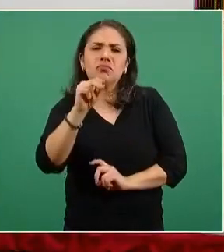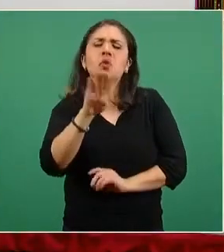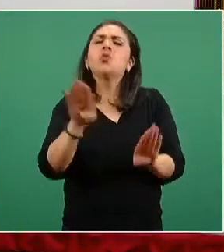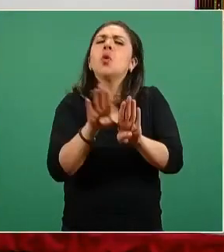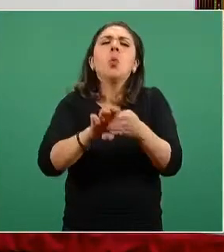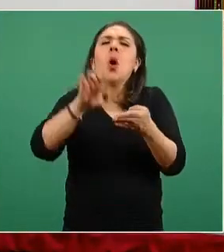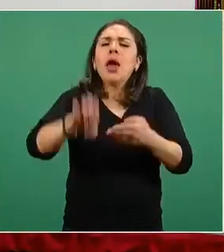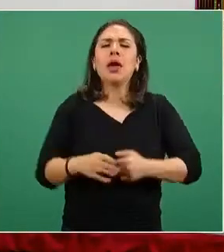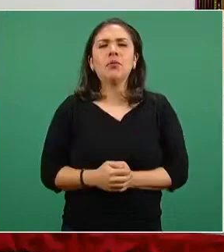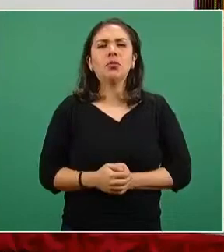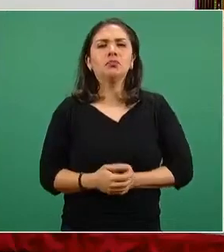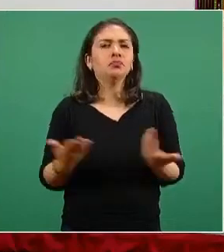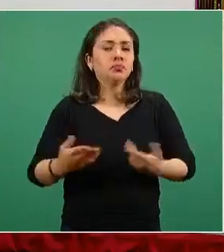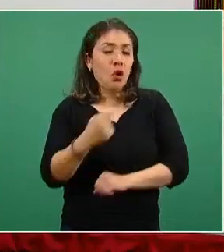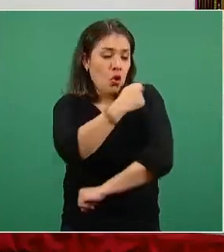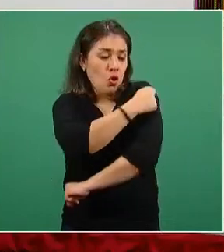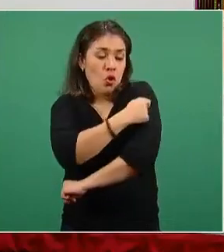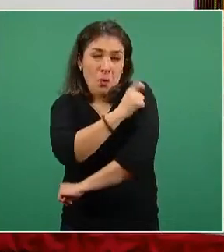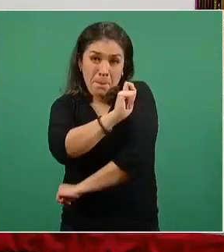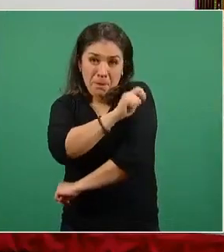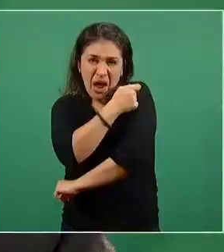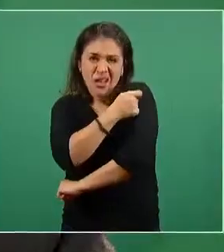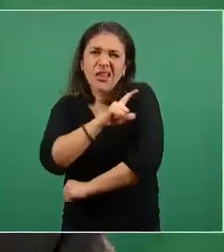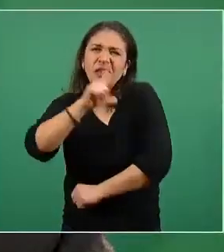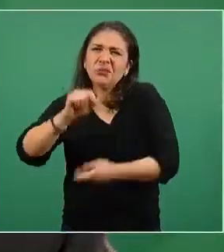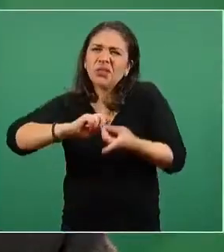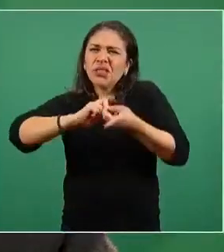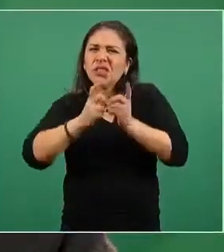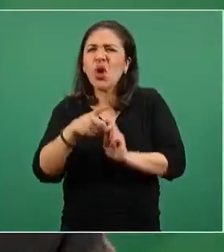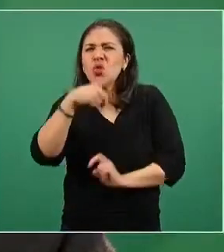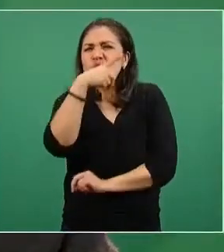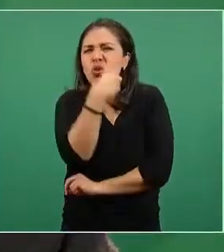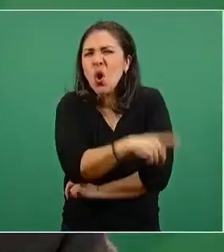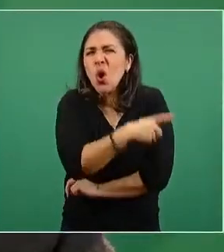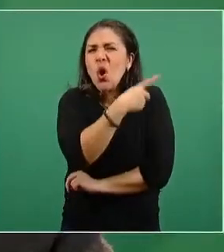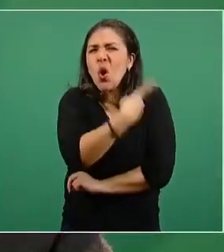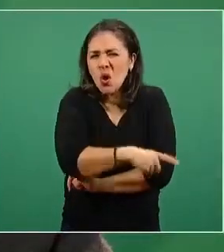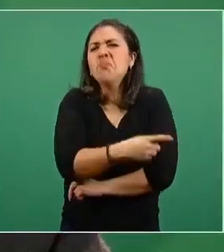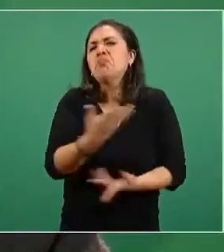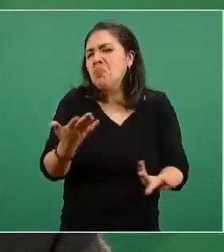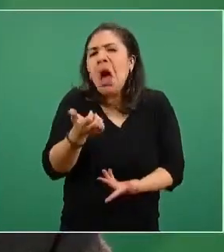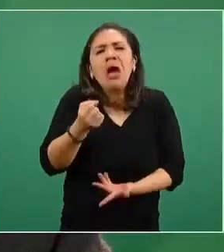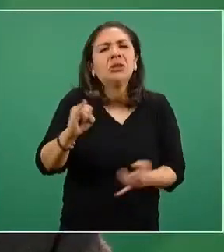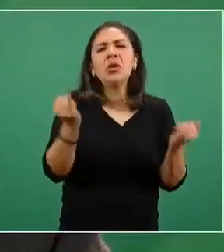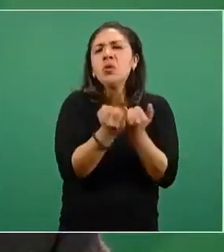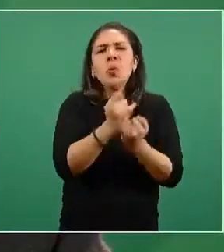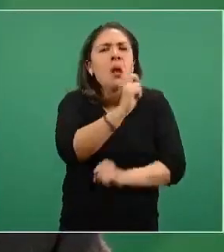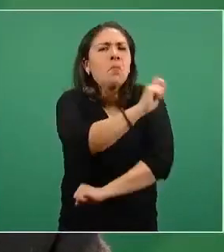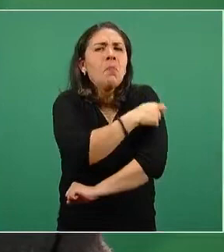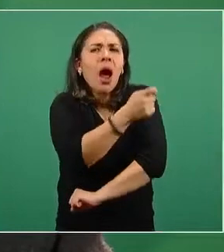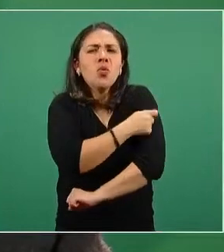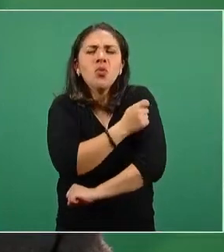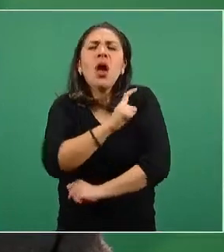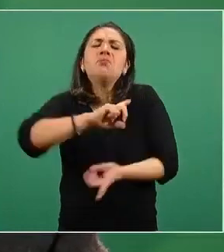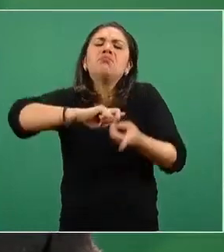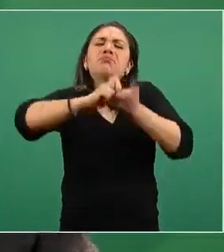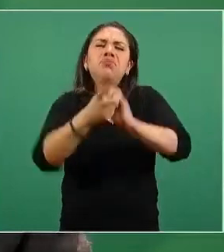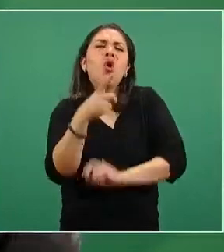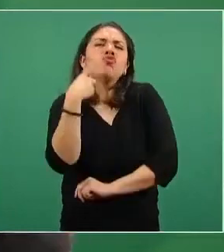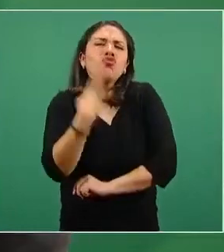referencia. Dolor en el sitio de inyección. Casi cualquier vacuna, cualquier cosa que se inyecte produce